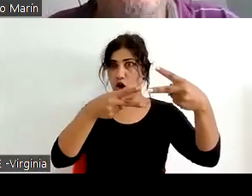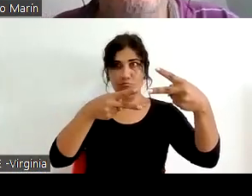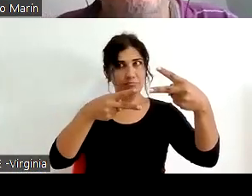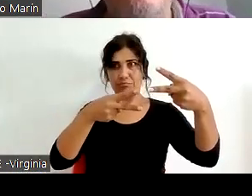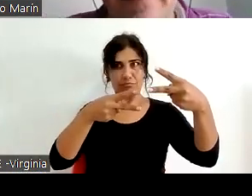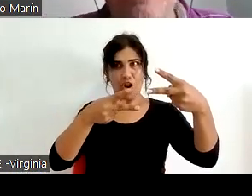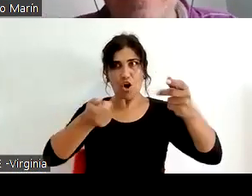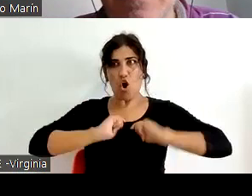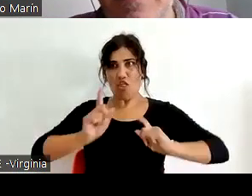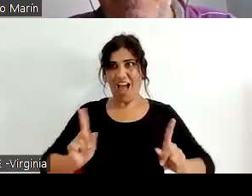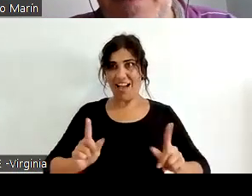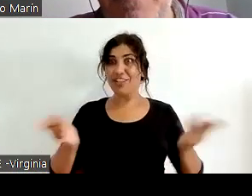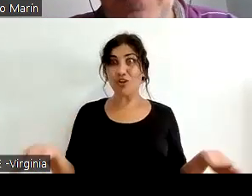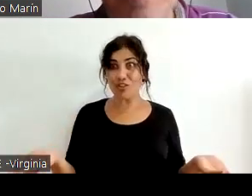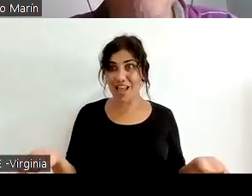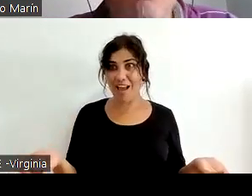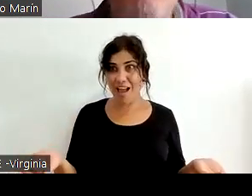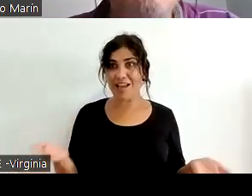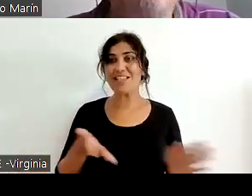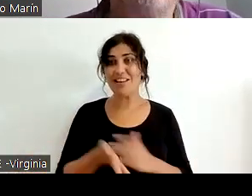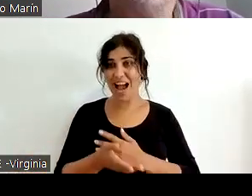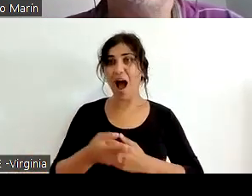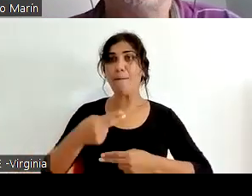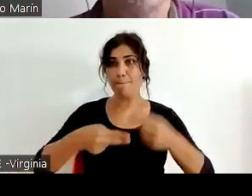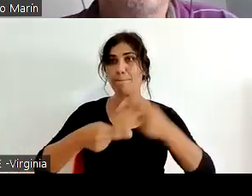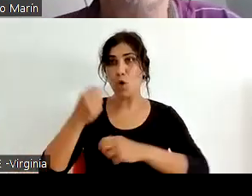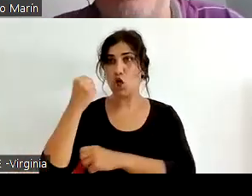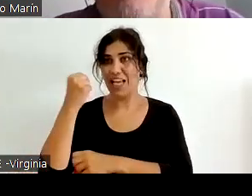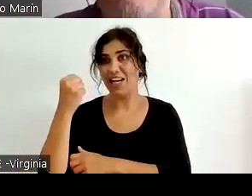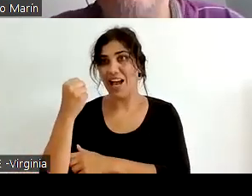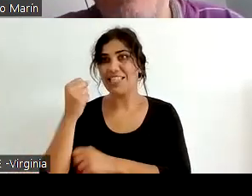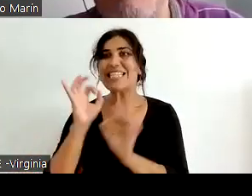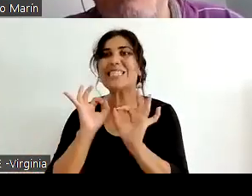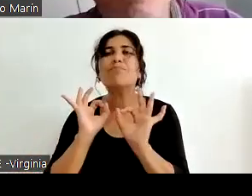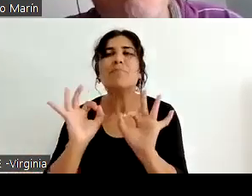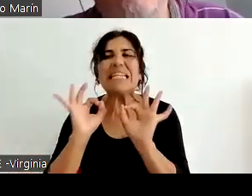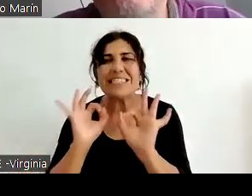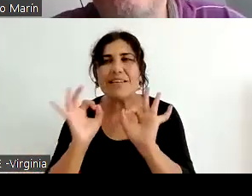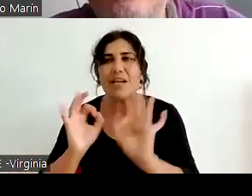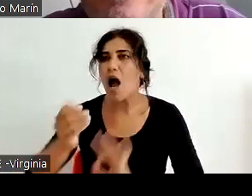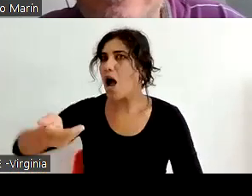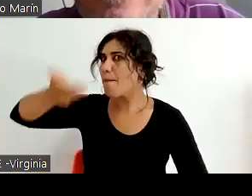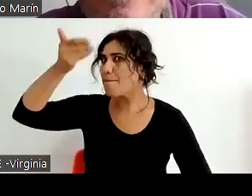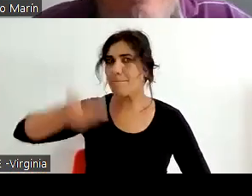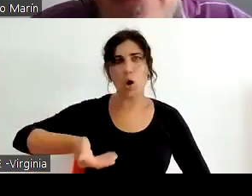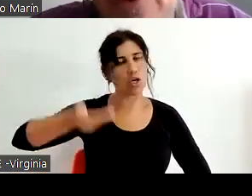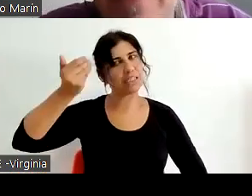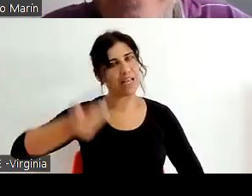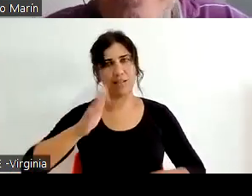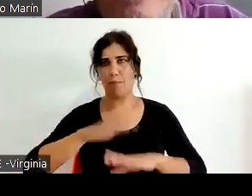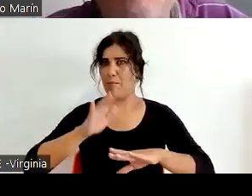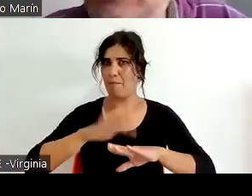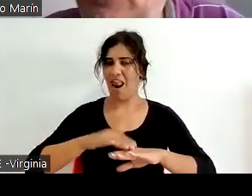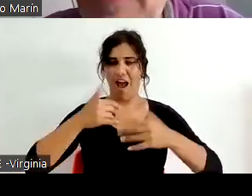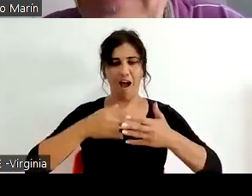implicados en proteínas muy específicas, muy importantes en la función